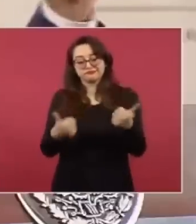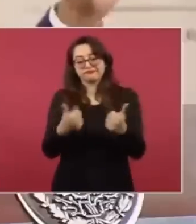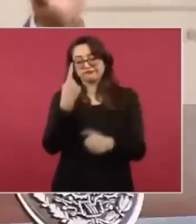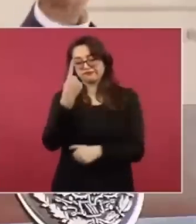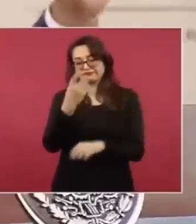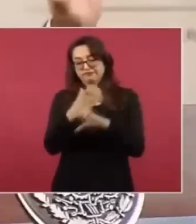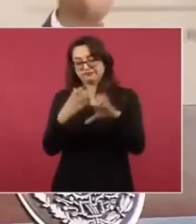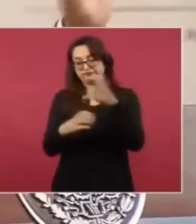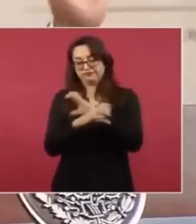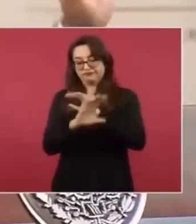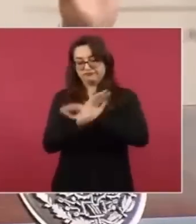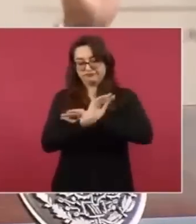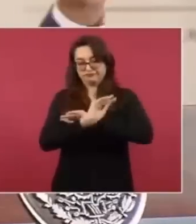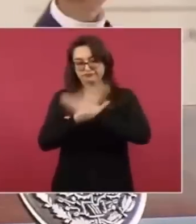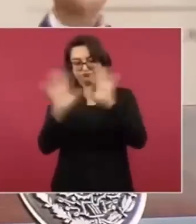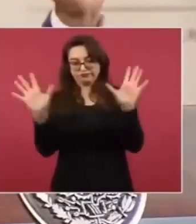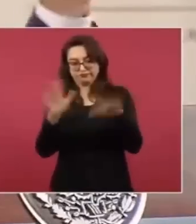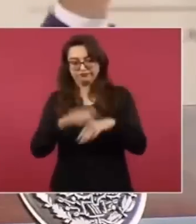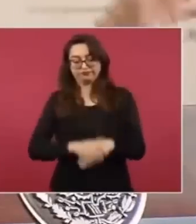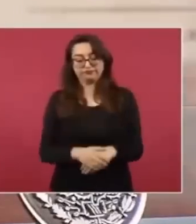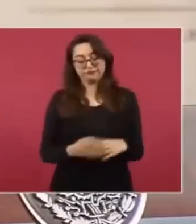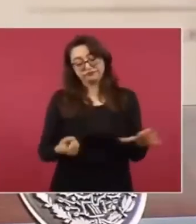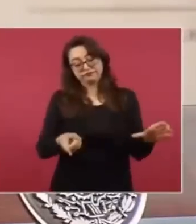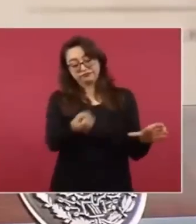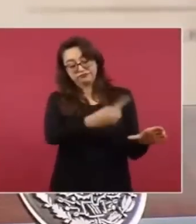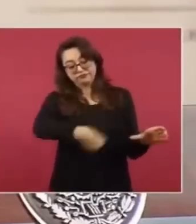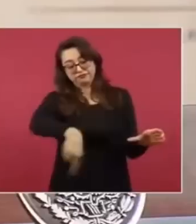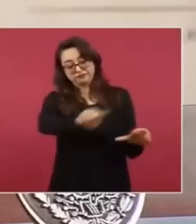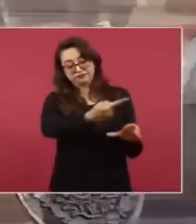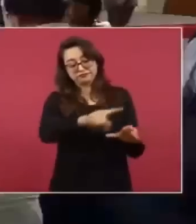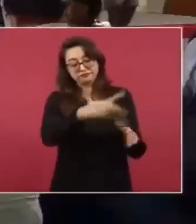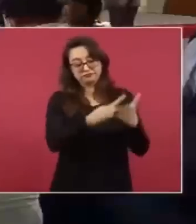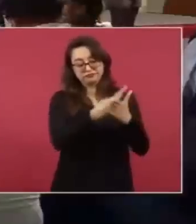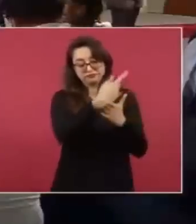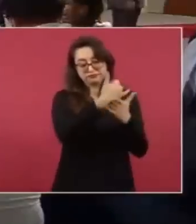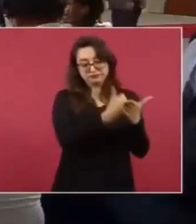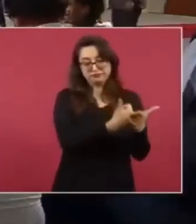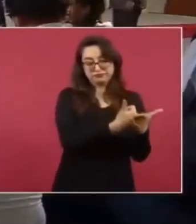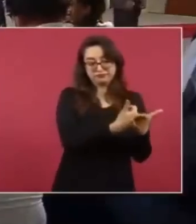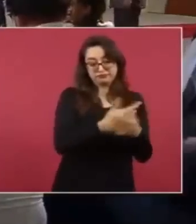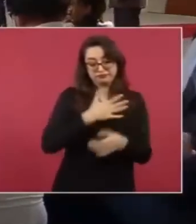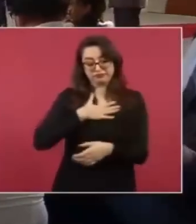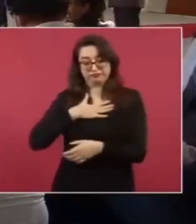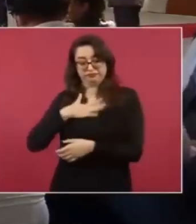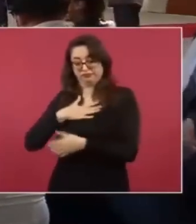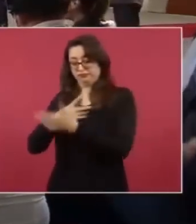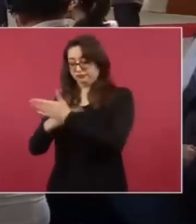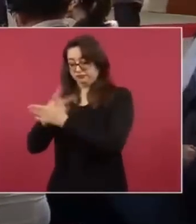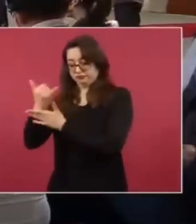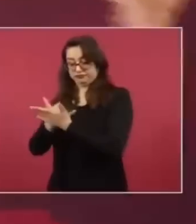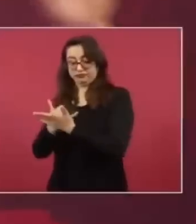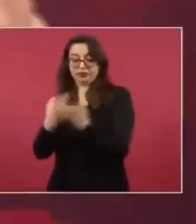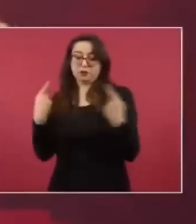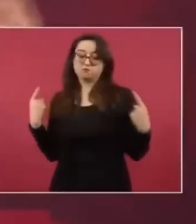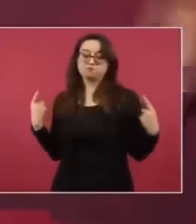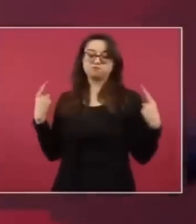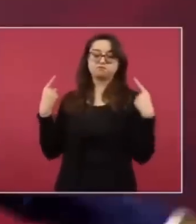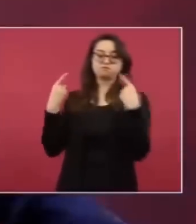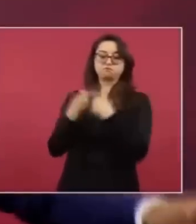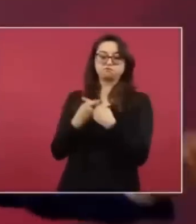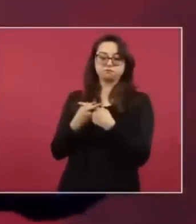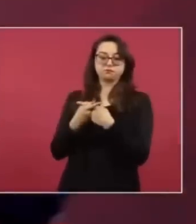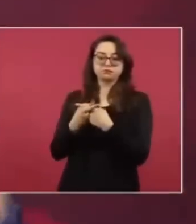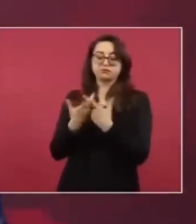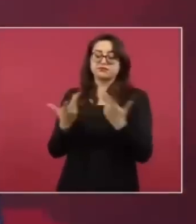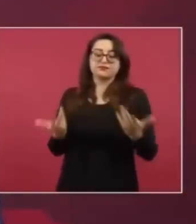distintos y contrapuestos de nación, que así sucede en todas